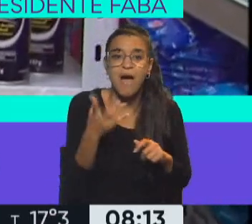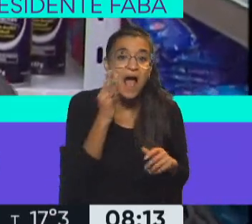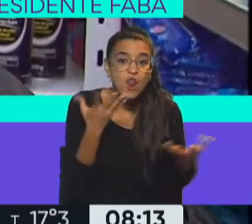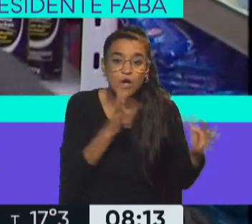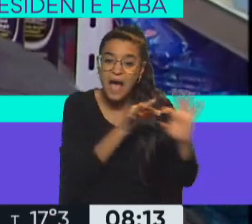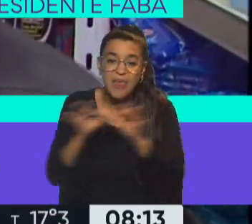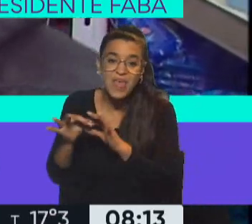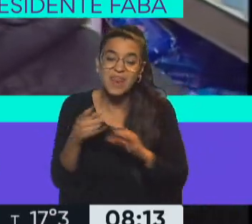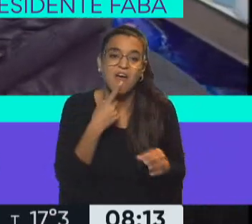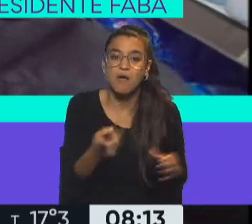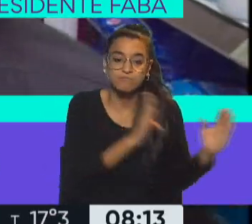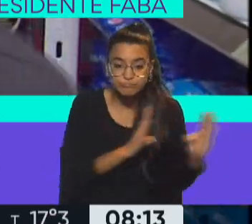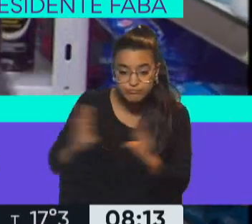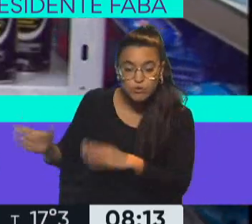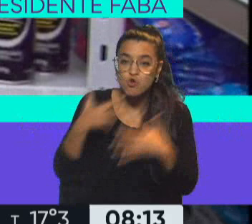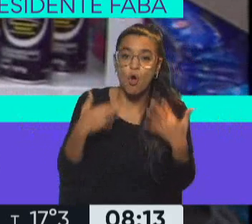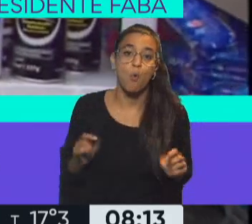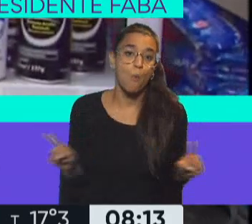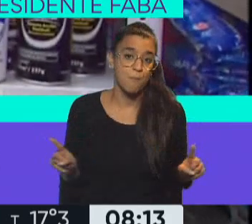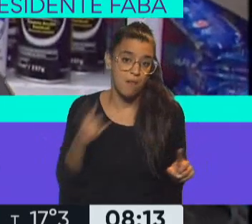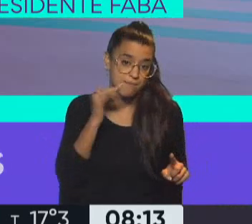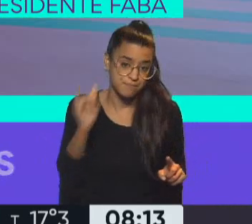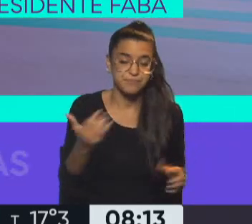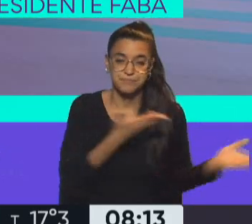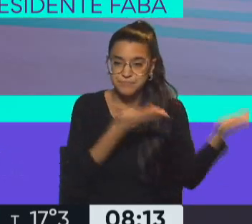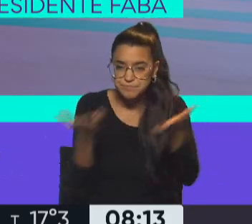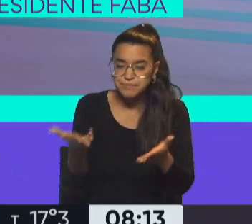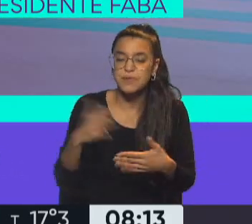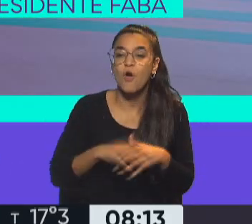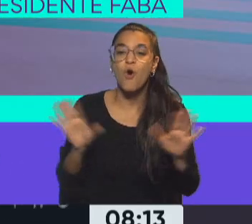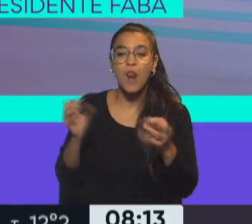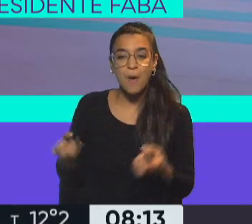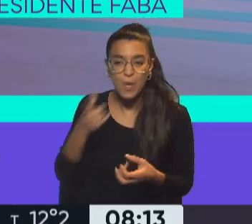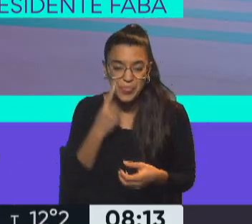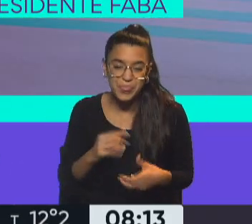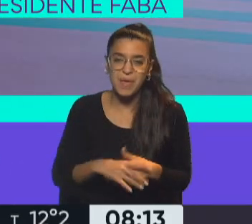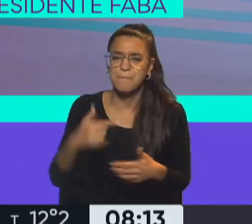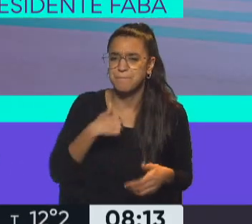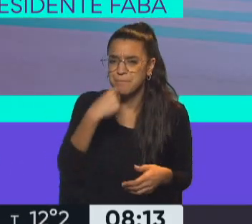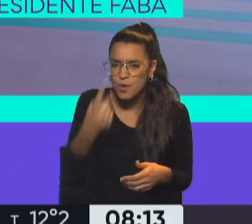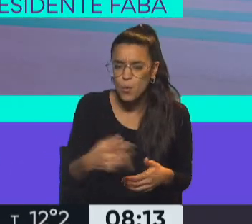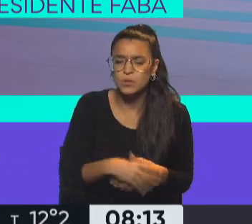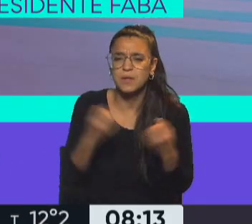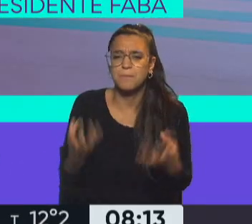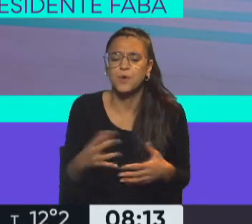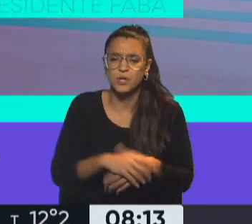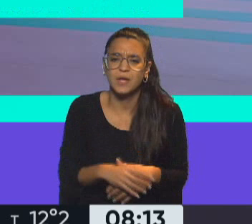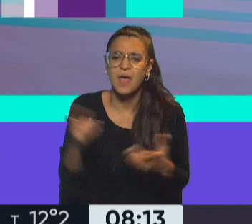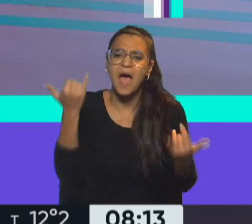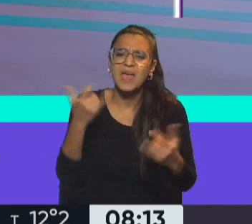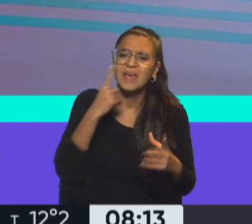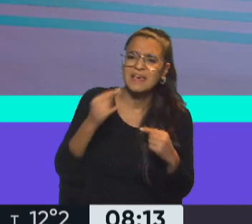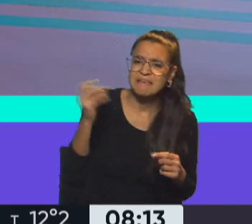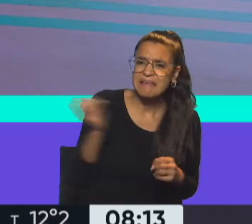que no está cumpliendo con el acuerdo silvia alejandra fernando a los escucha y fernando que está algún día una pregunta porque ha surgido algunas críticas